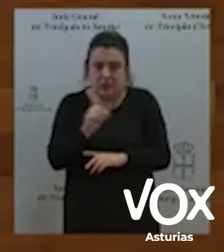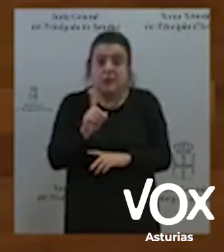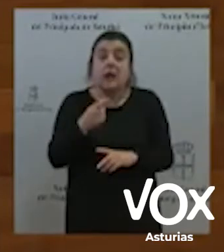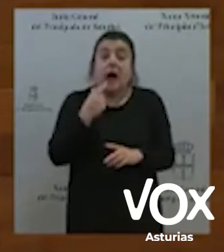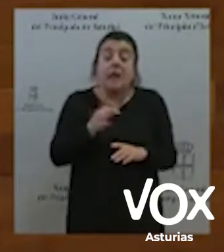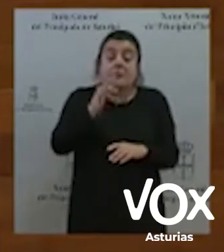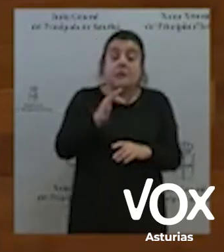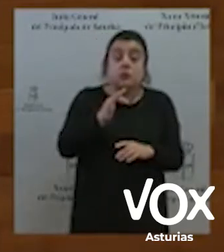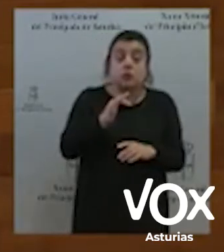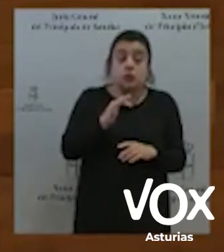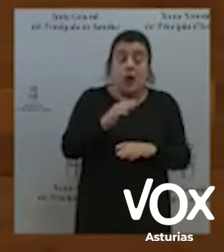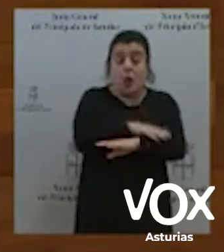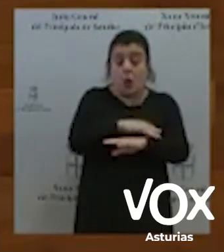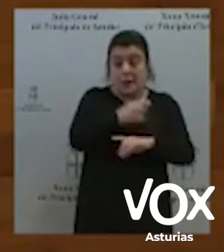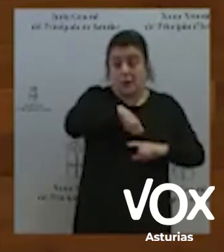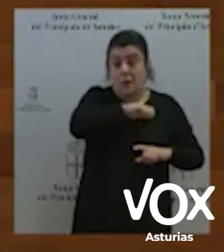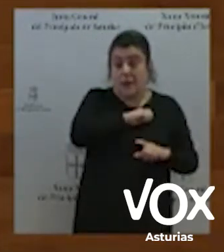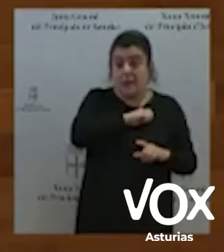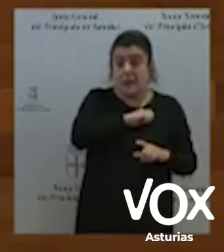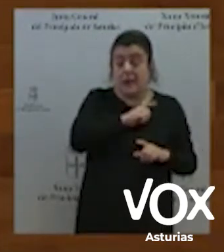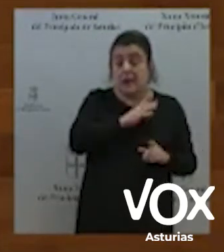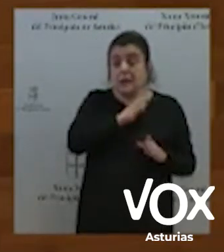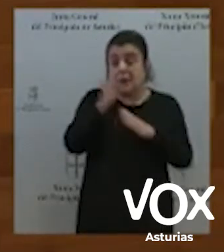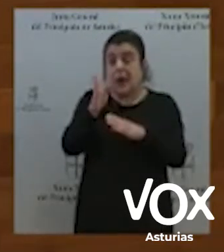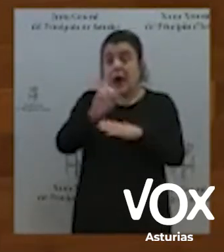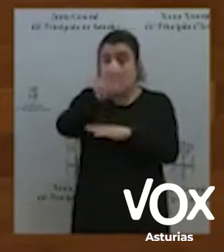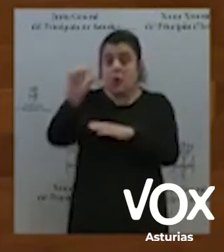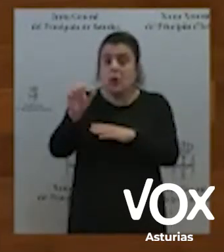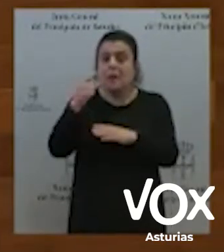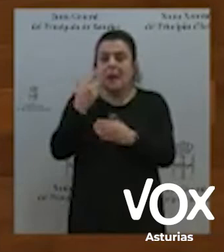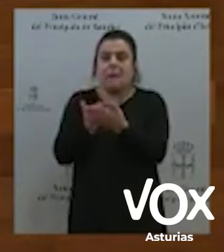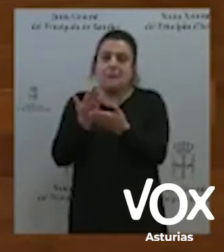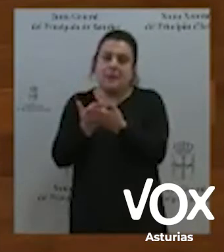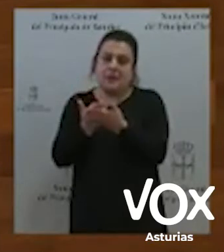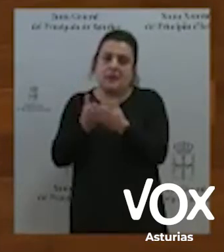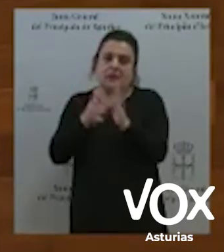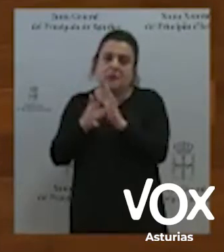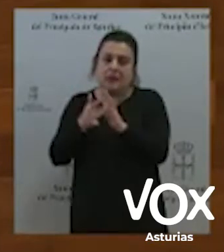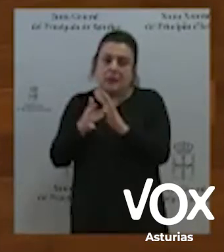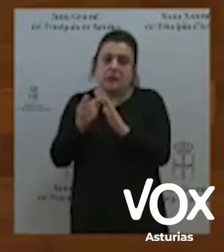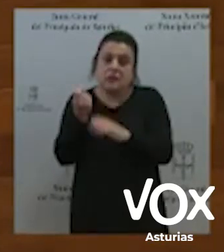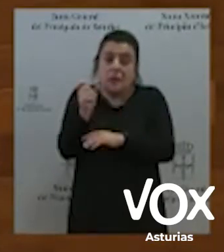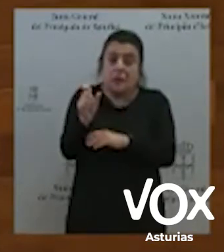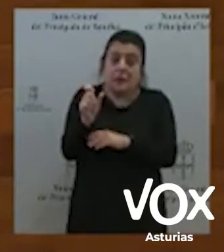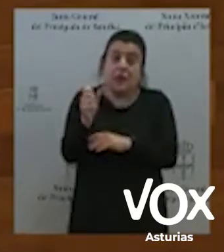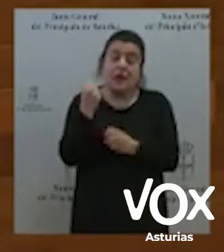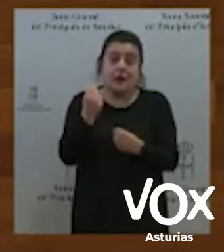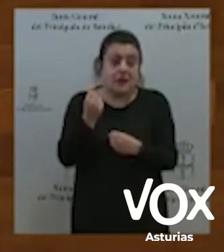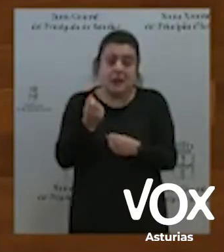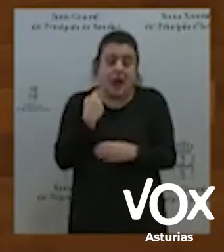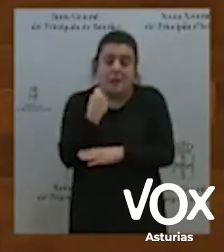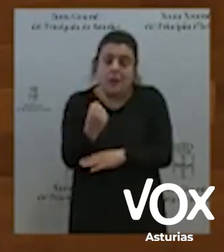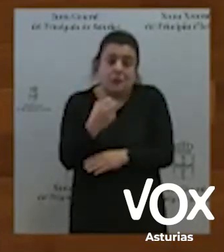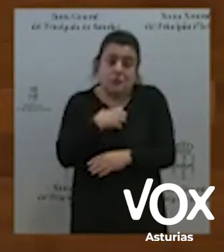externas al elevado coste de la energía, no podemos apoyarla porque sería entrar en su juego. Señorías, no podemos hacerlo porque Europa ya ha rechazado en estos días